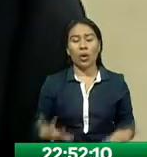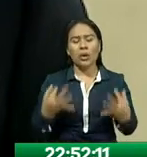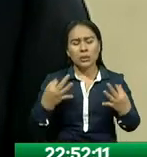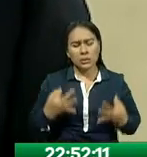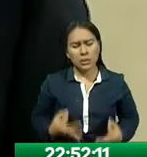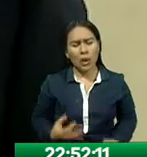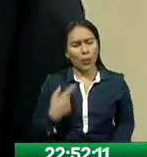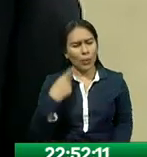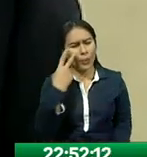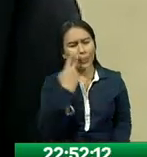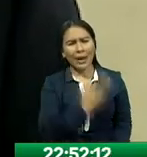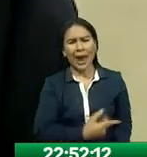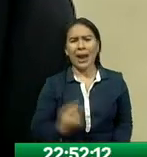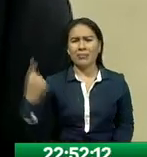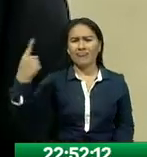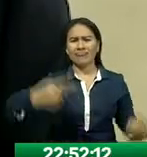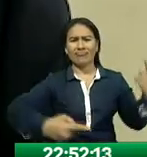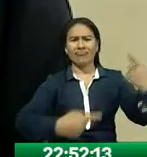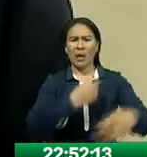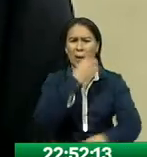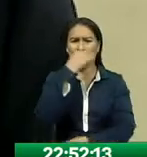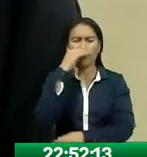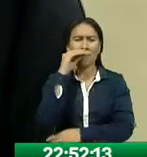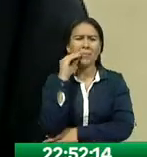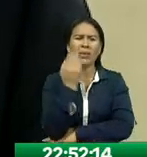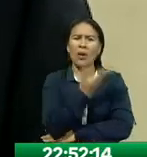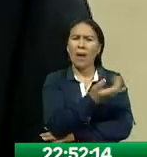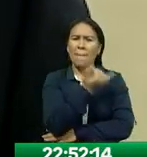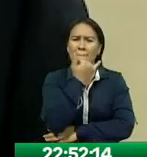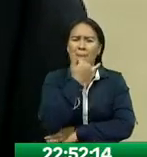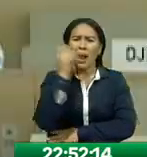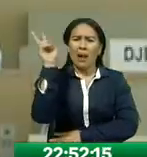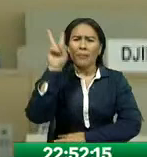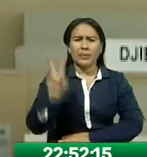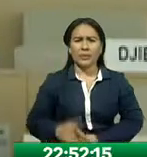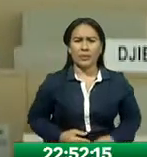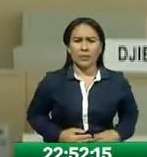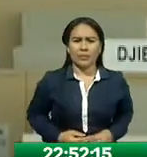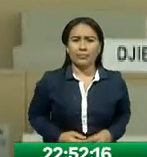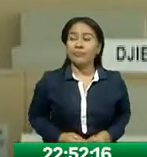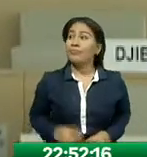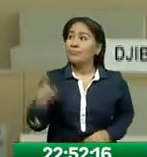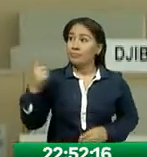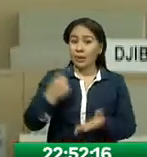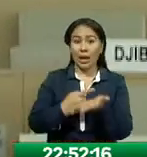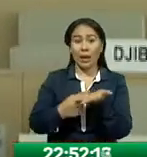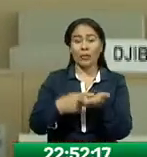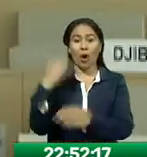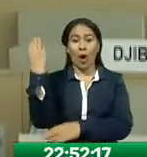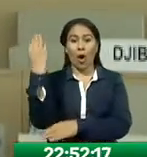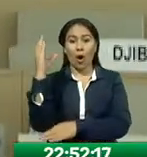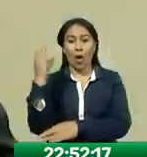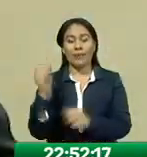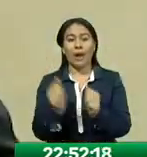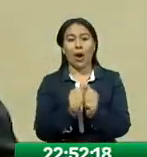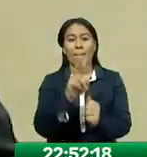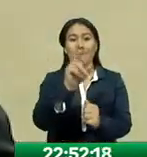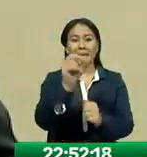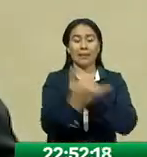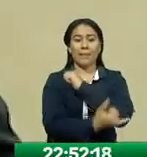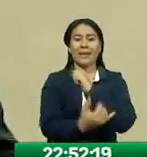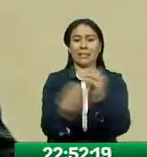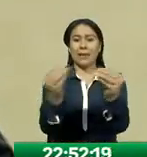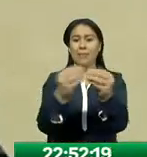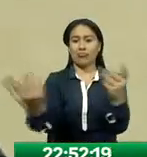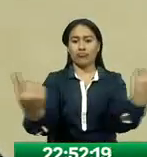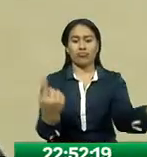firmeza la dictadura del usurpador Nicolás Maduro en Venezuela. En plena sesión, tanto Colombia como 20 países más que